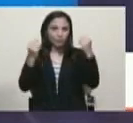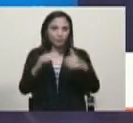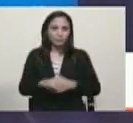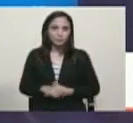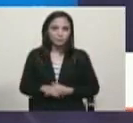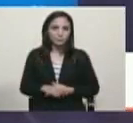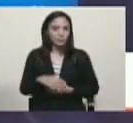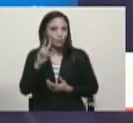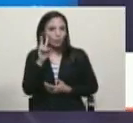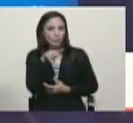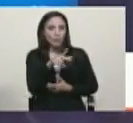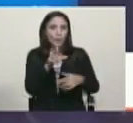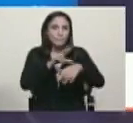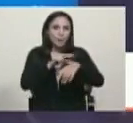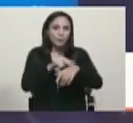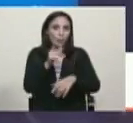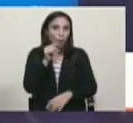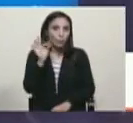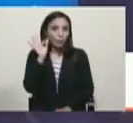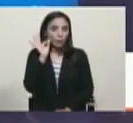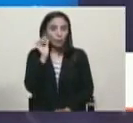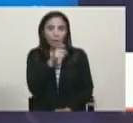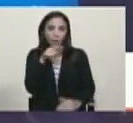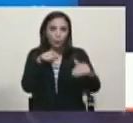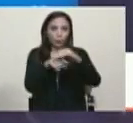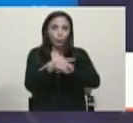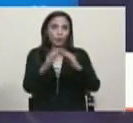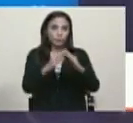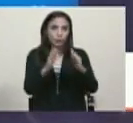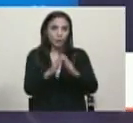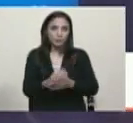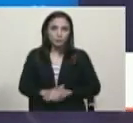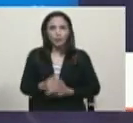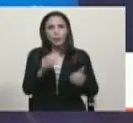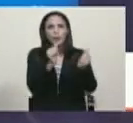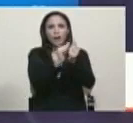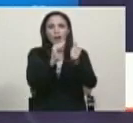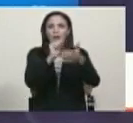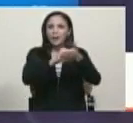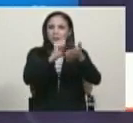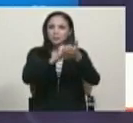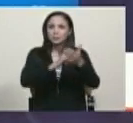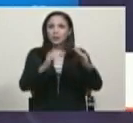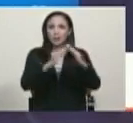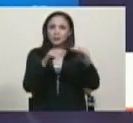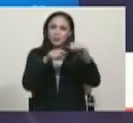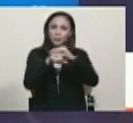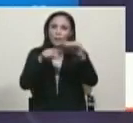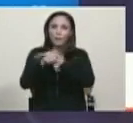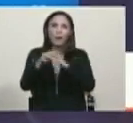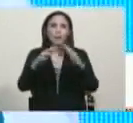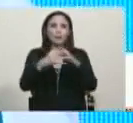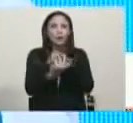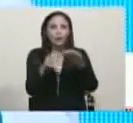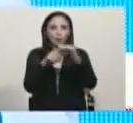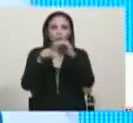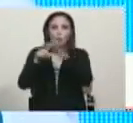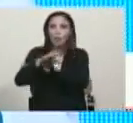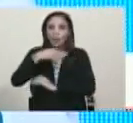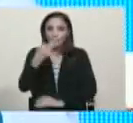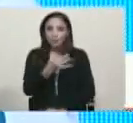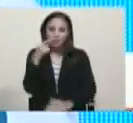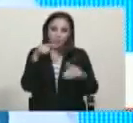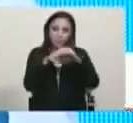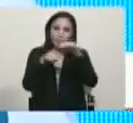a un médico, a una médica llegando al hogar en la visita casa por casa de barrio adentro todas las tardes. La